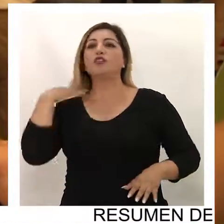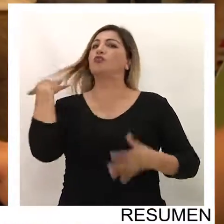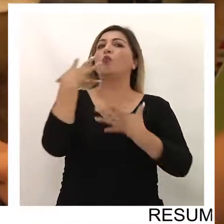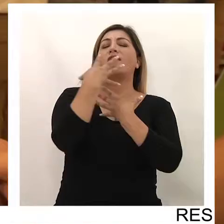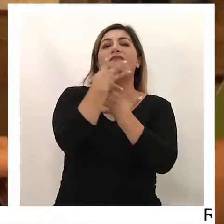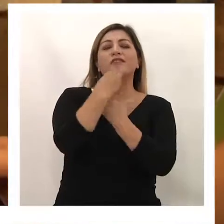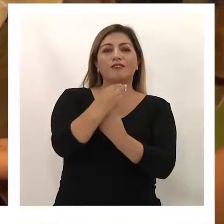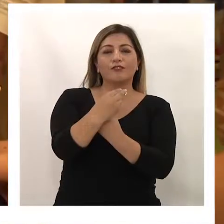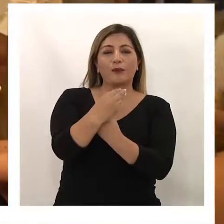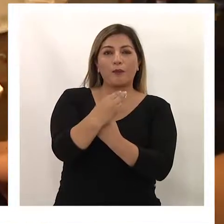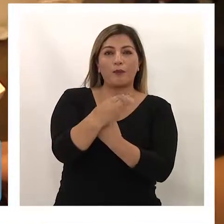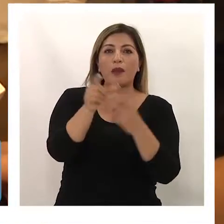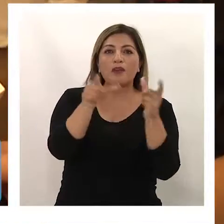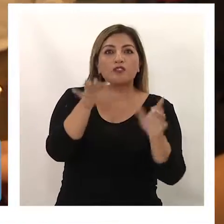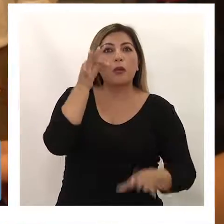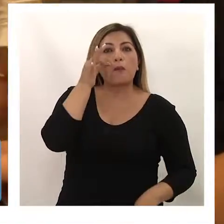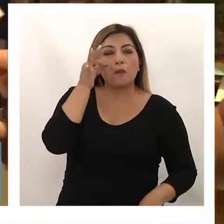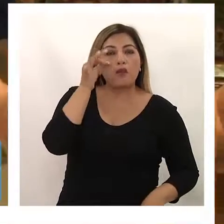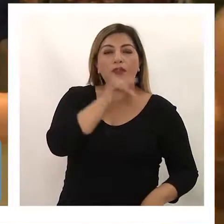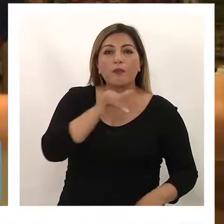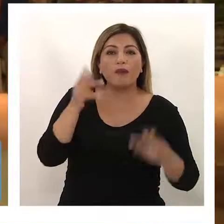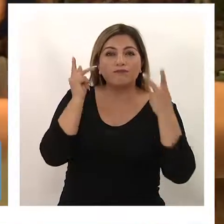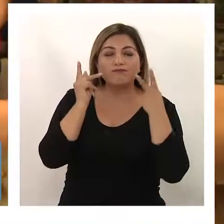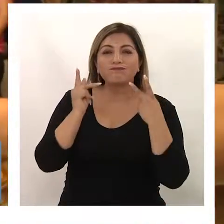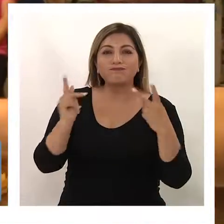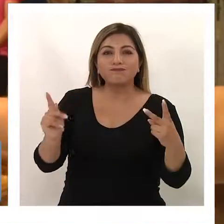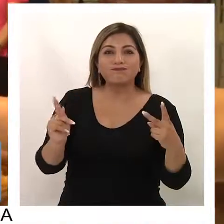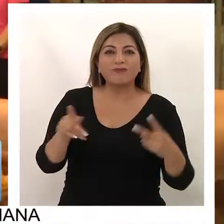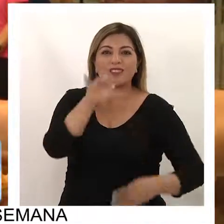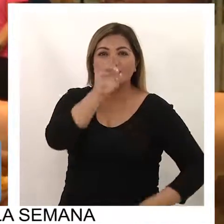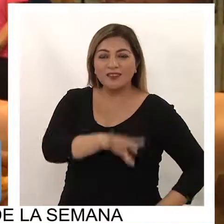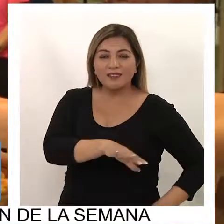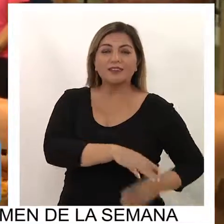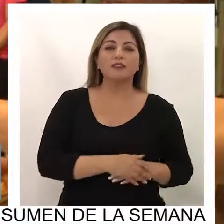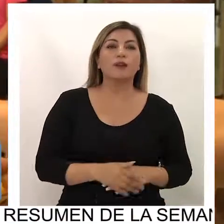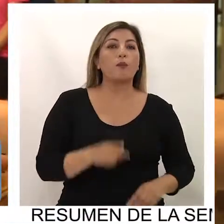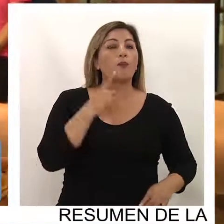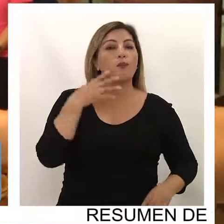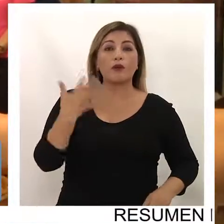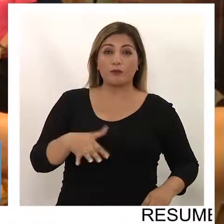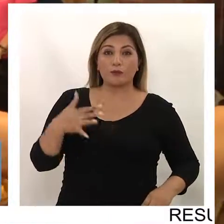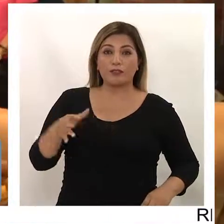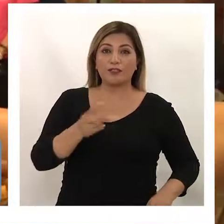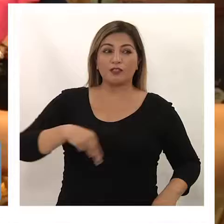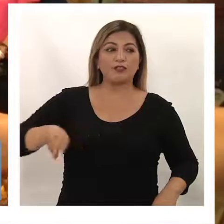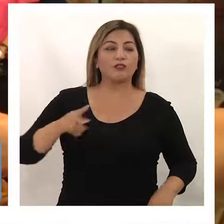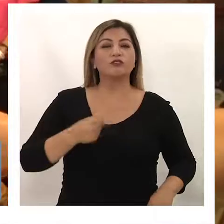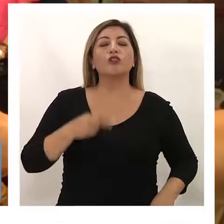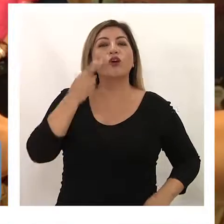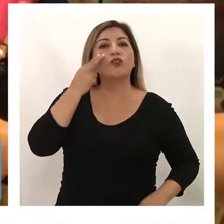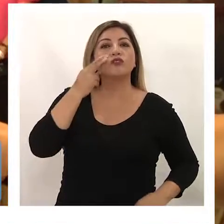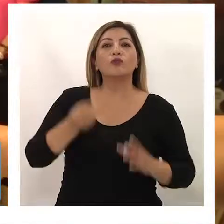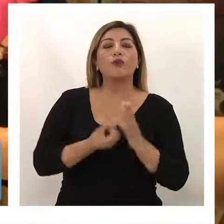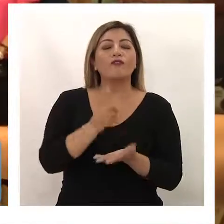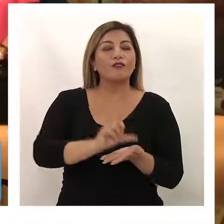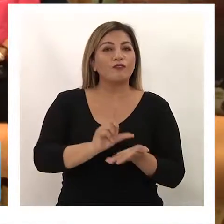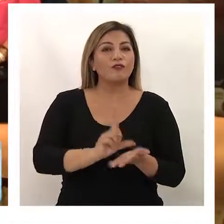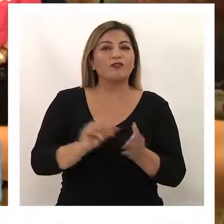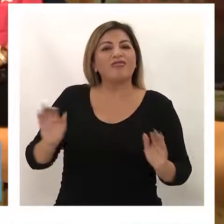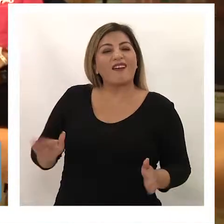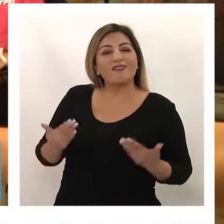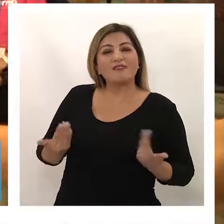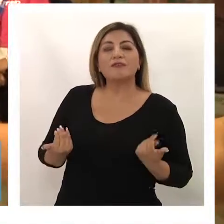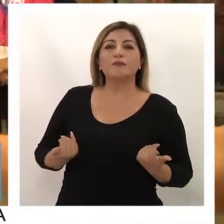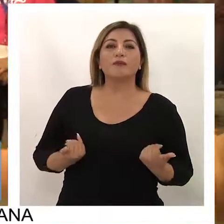y vaya a Chile Muy importante porque a nosotros nos hace conocer nuevos lugares y nos incentiva también a poder viajar que viajamos